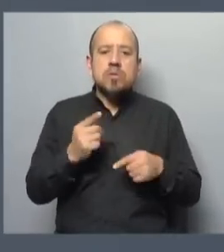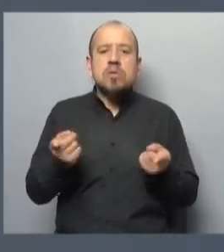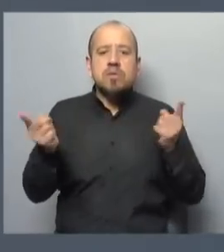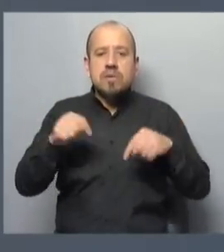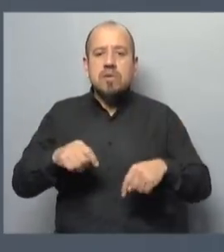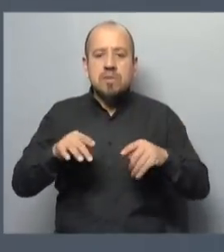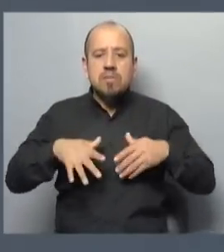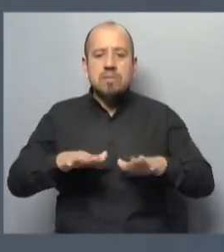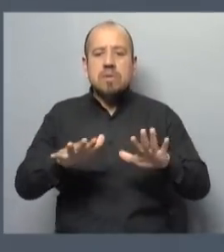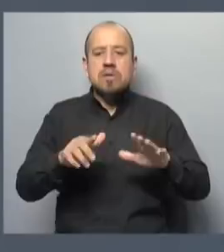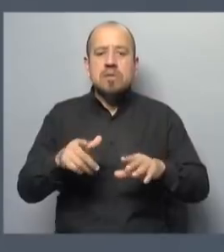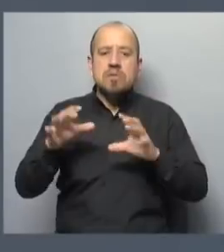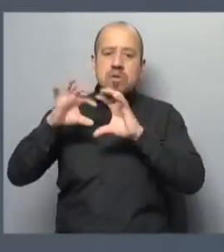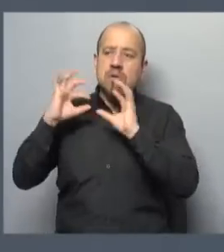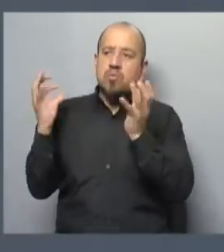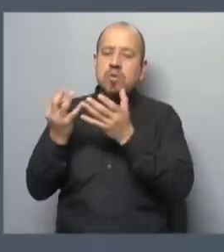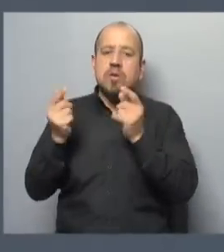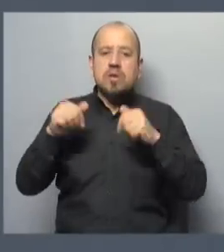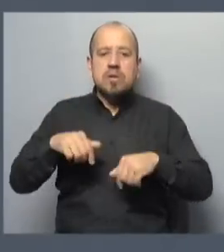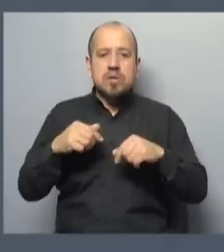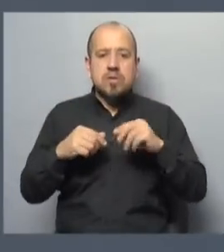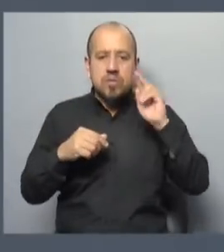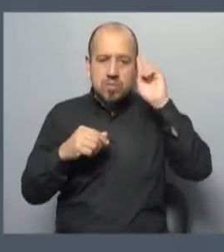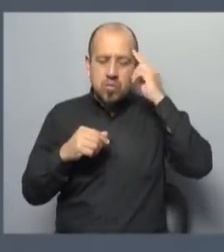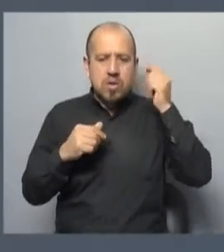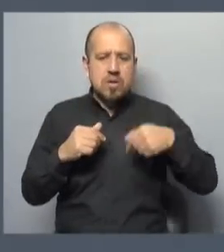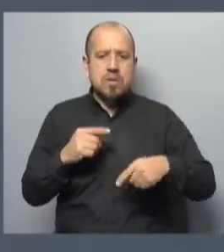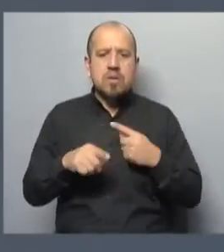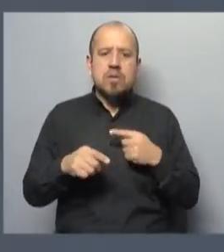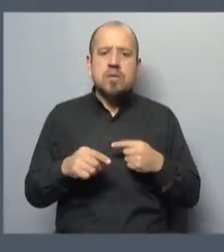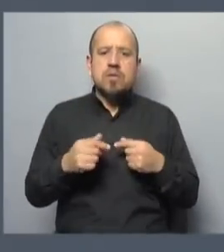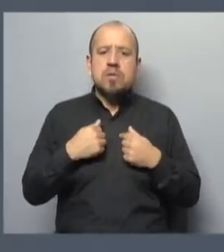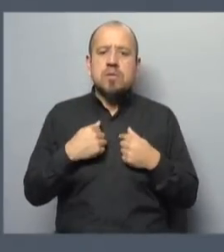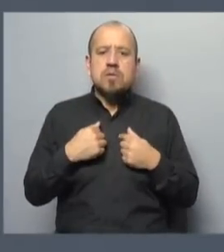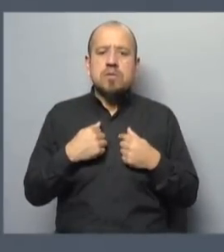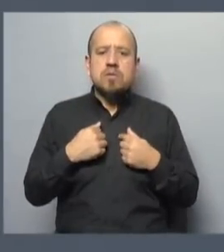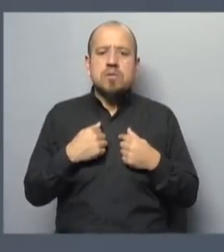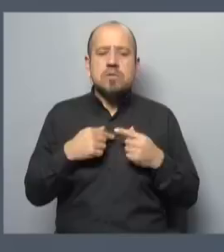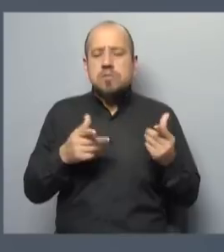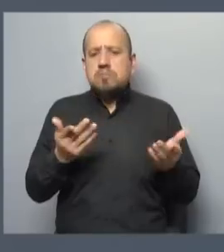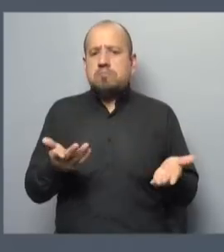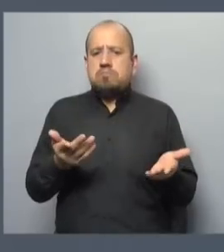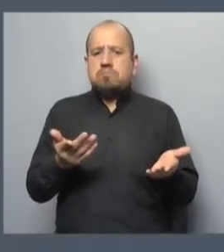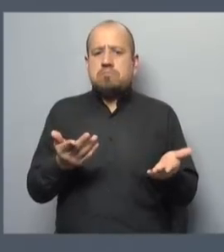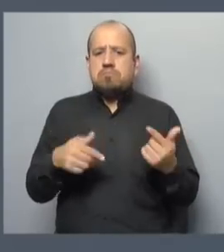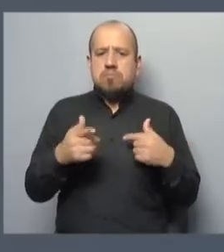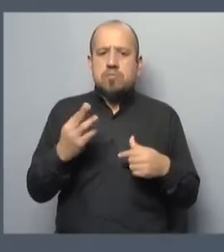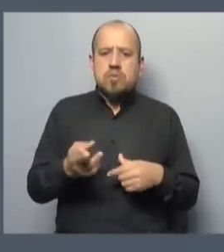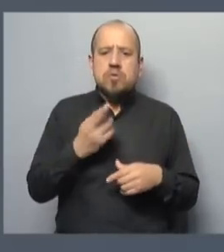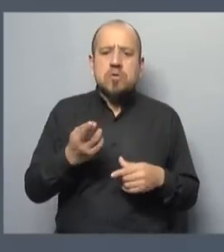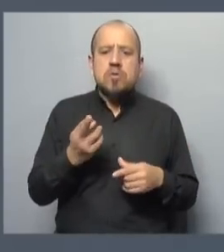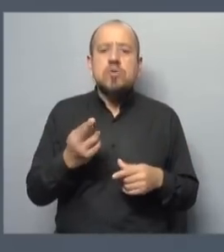prepararse para su mundial su último mundial probablemente por lo menos me me pareció bastante extraño